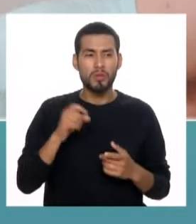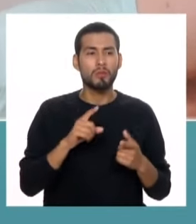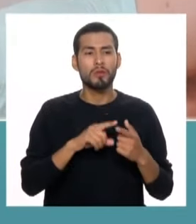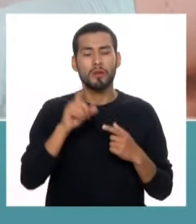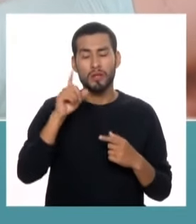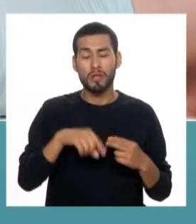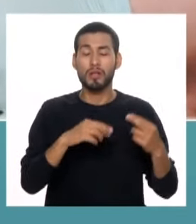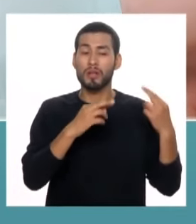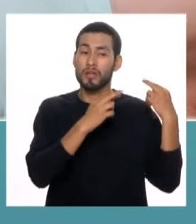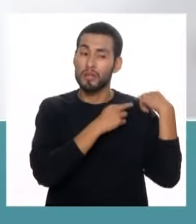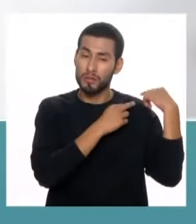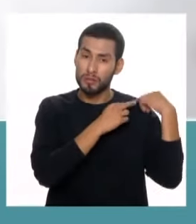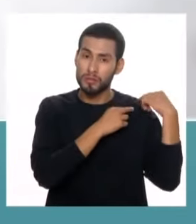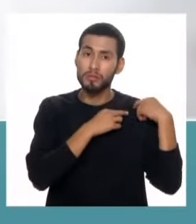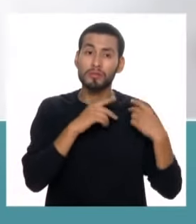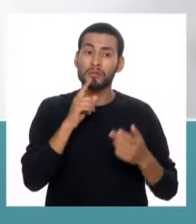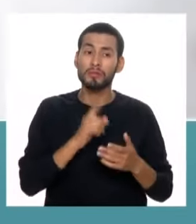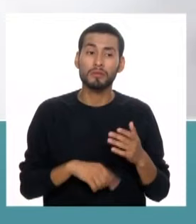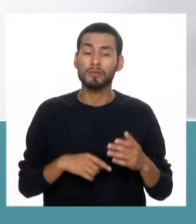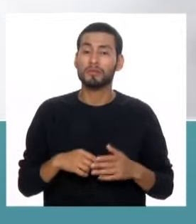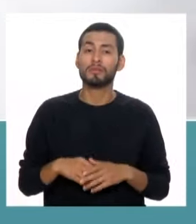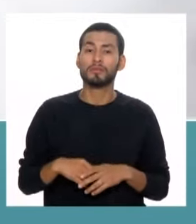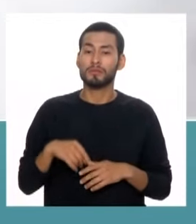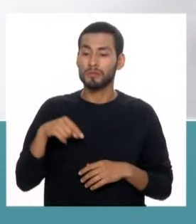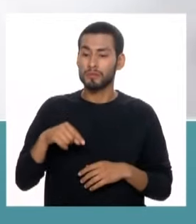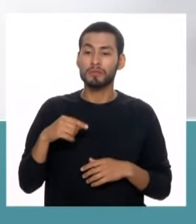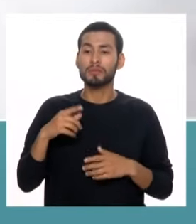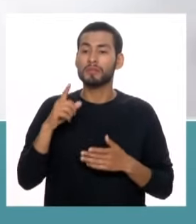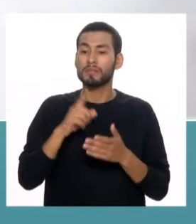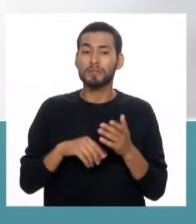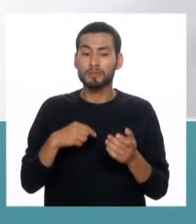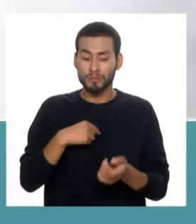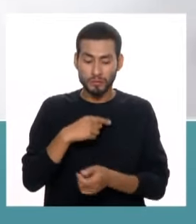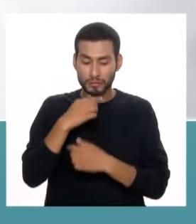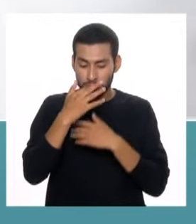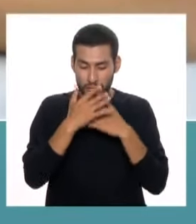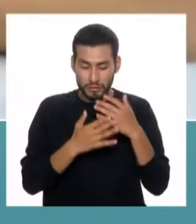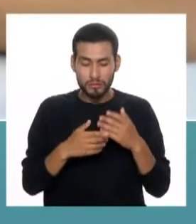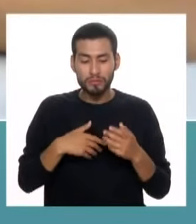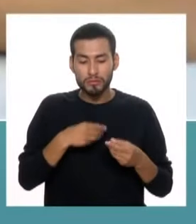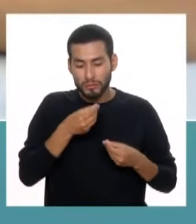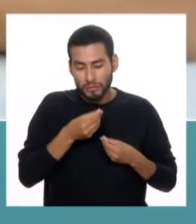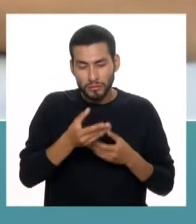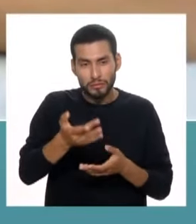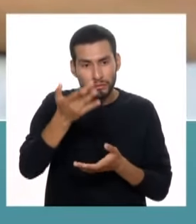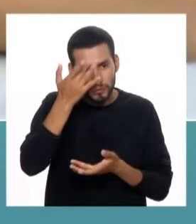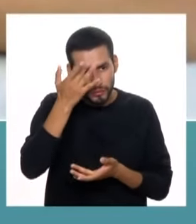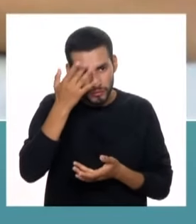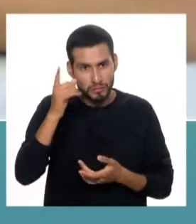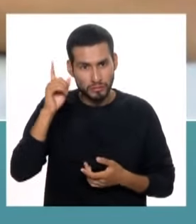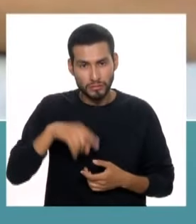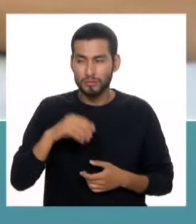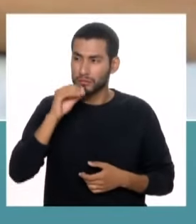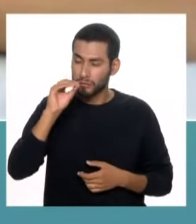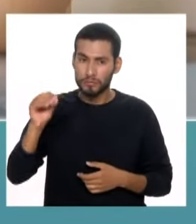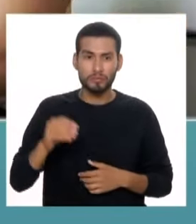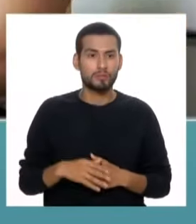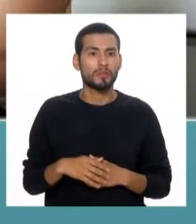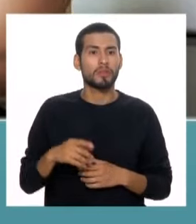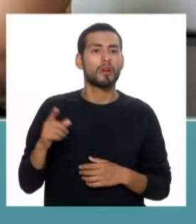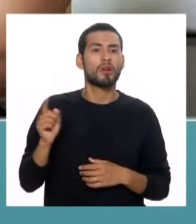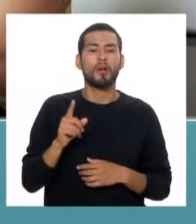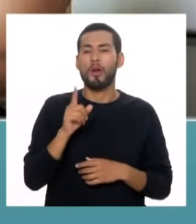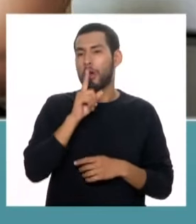asumir la responsabilidad de que él les va a contagiar si tiene algún tipo de riesgo. Exacto. Eso hay que decirle, no